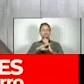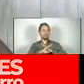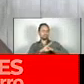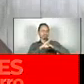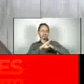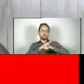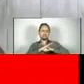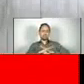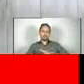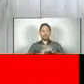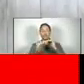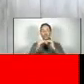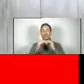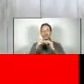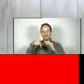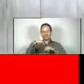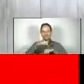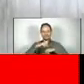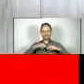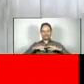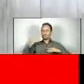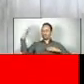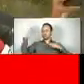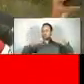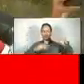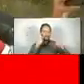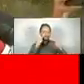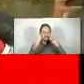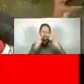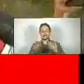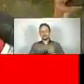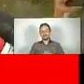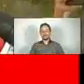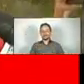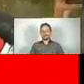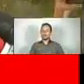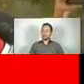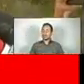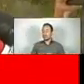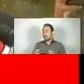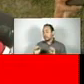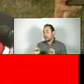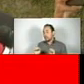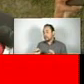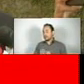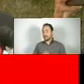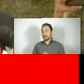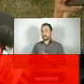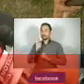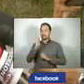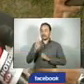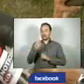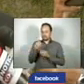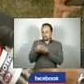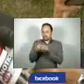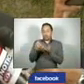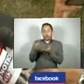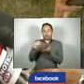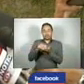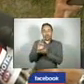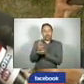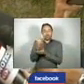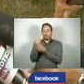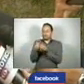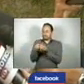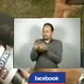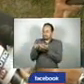aumento del flujo migratorio en estas vacaciones. Puede conllevar a que se dé una cuarta ola, la cual se está proyectando que